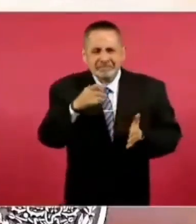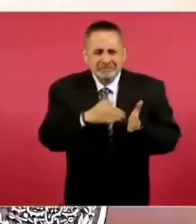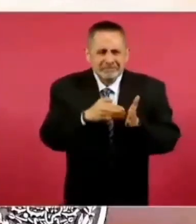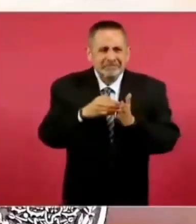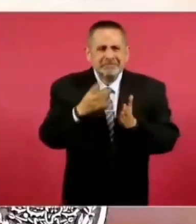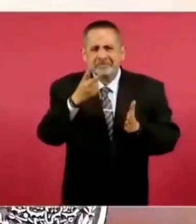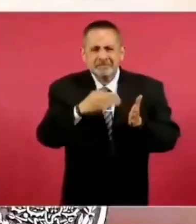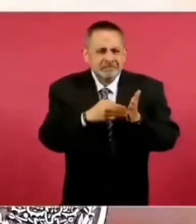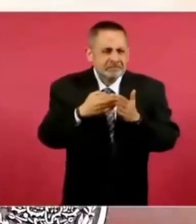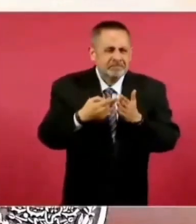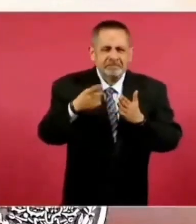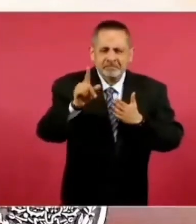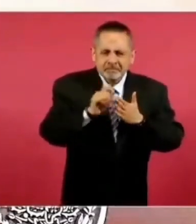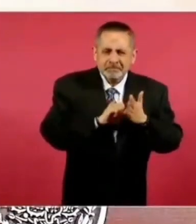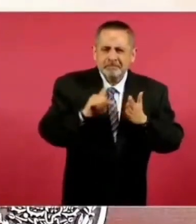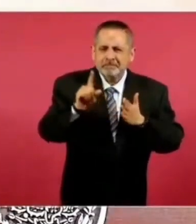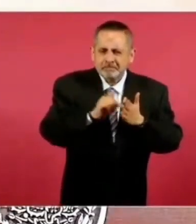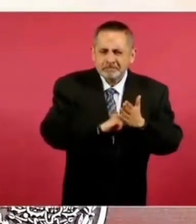pesos mensuales?